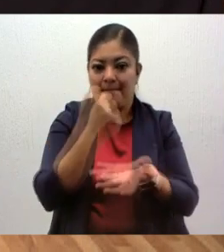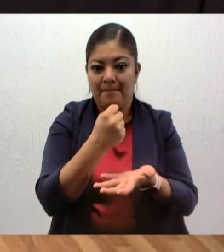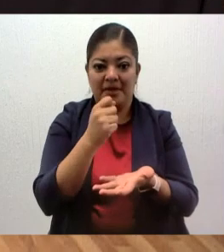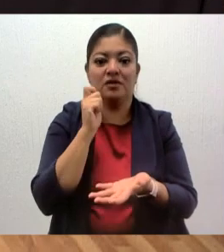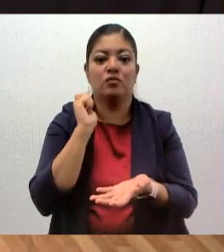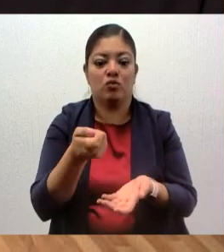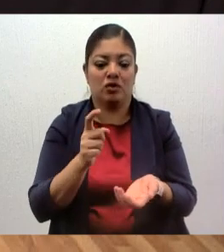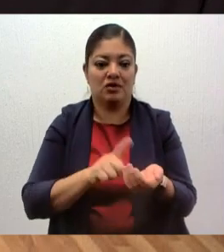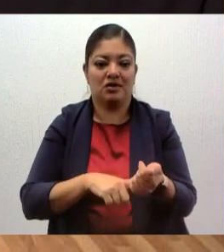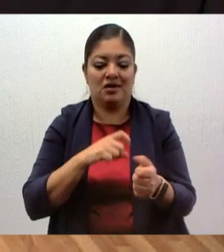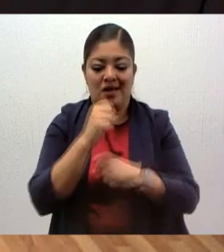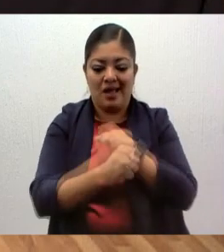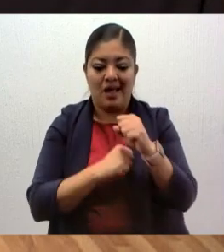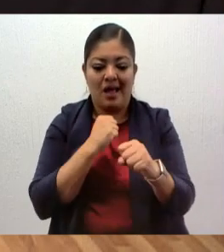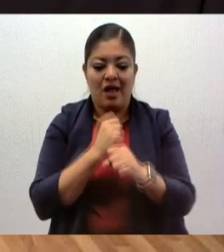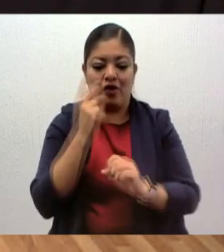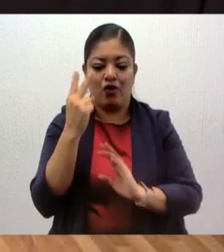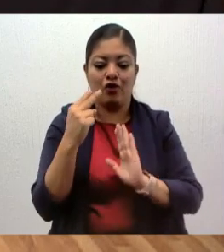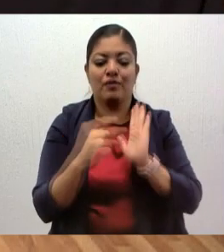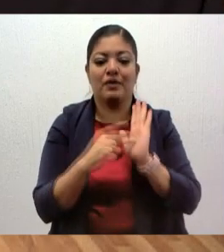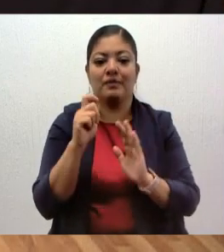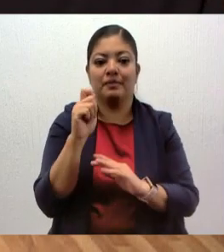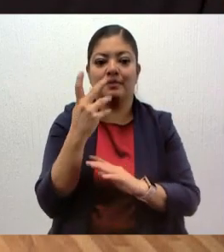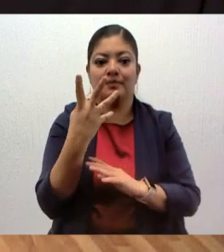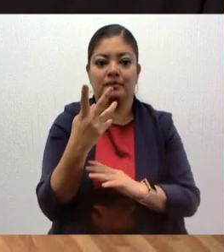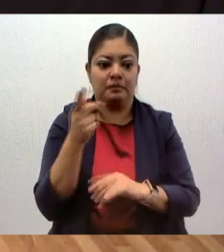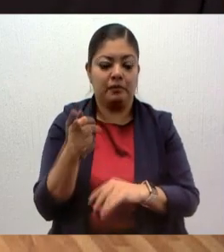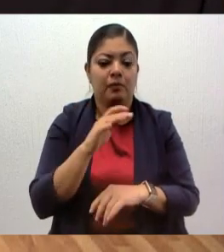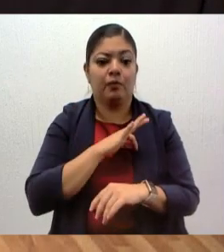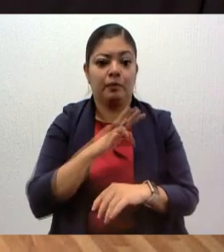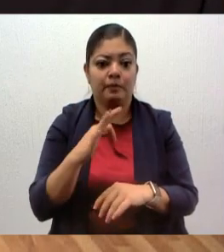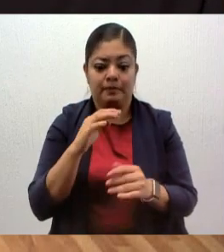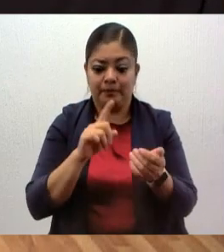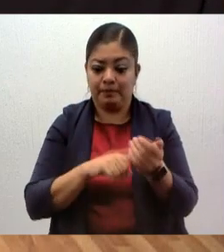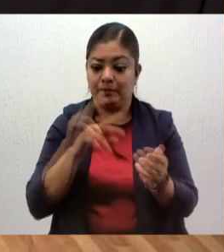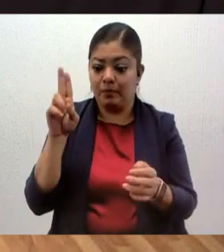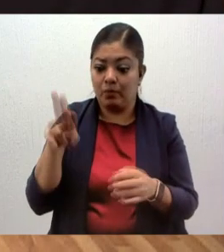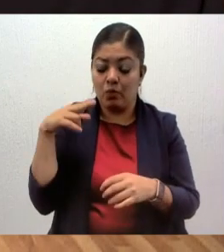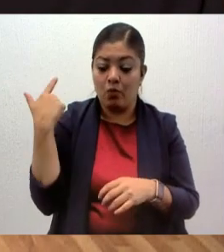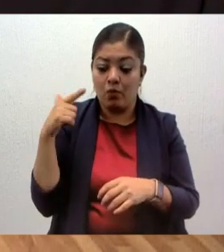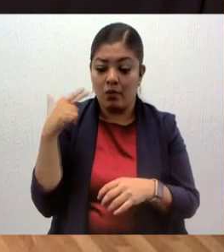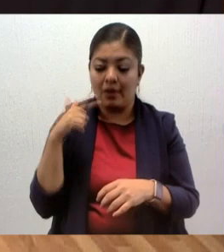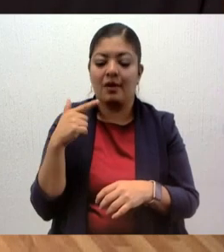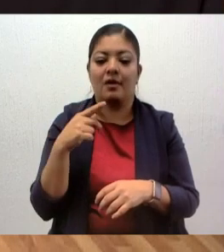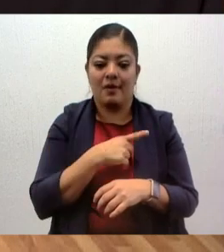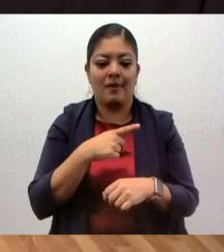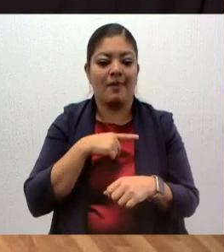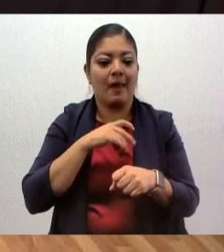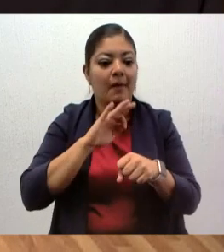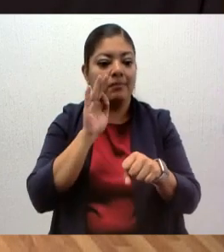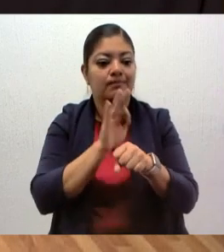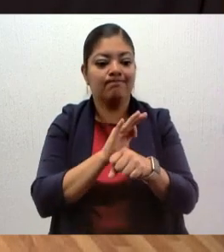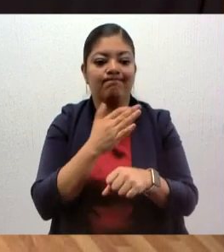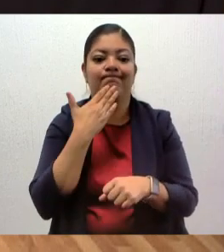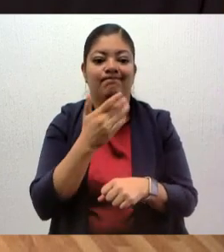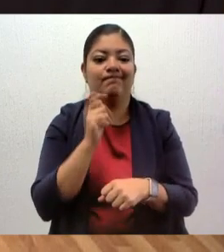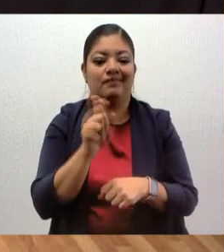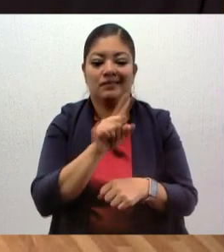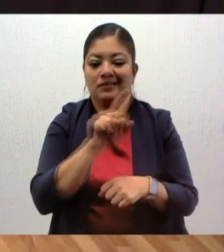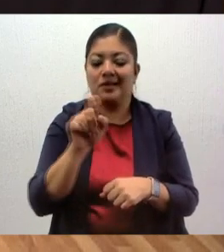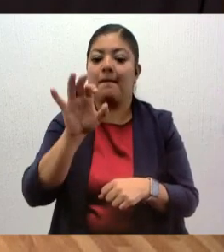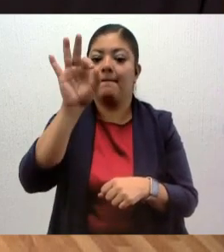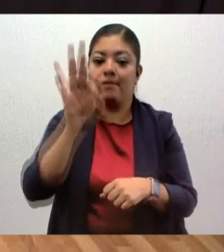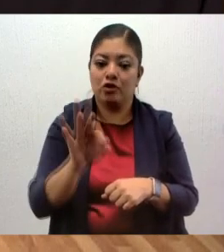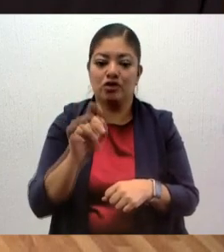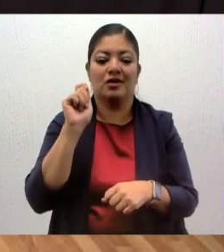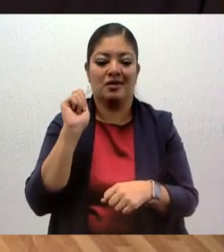año 2024 la posibilidad que en la universidad de Guadalajara se garantice precisamente el 100% en